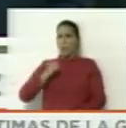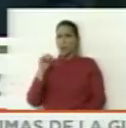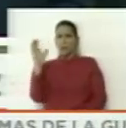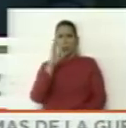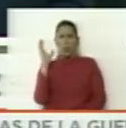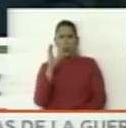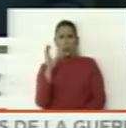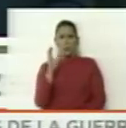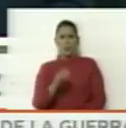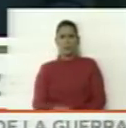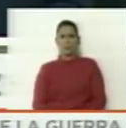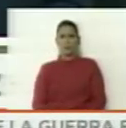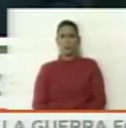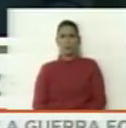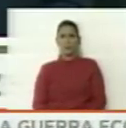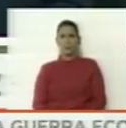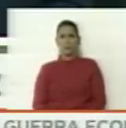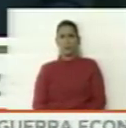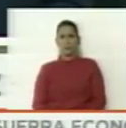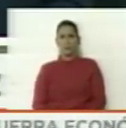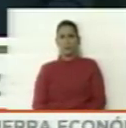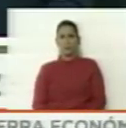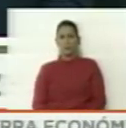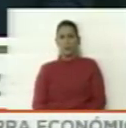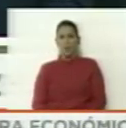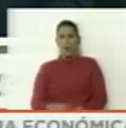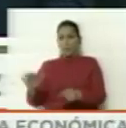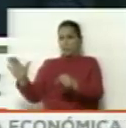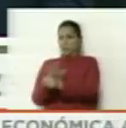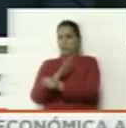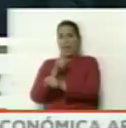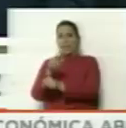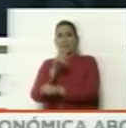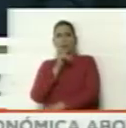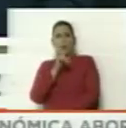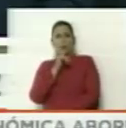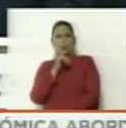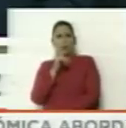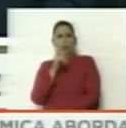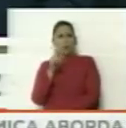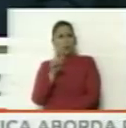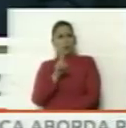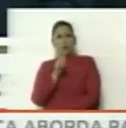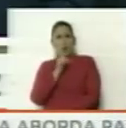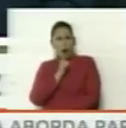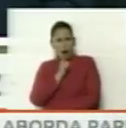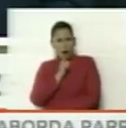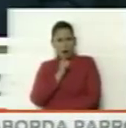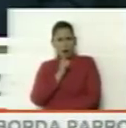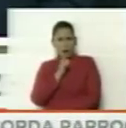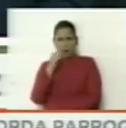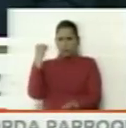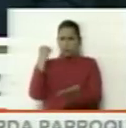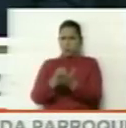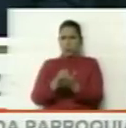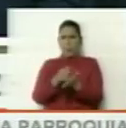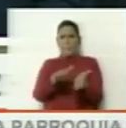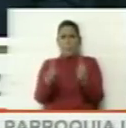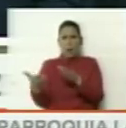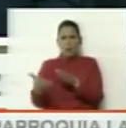Colombia le echó tierra a ese asunto? ¿No será que en el certificado de defunción